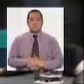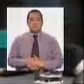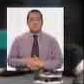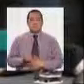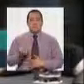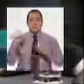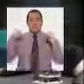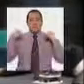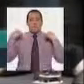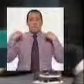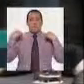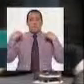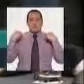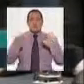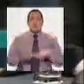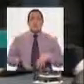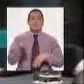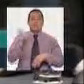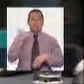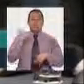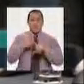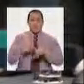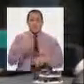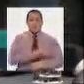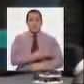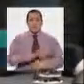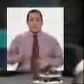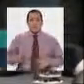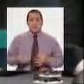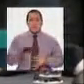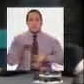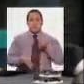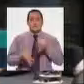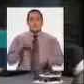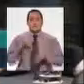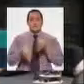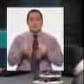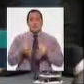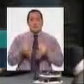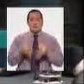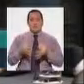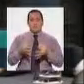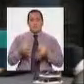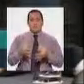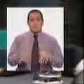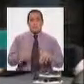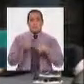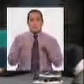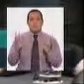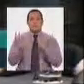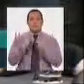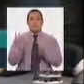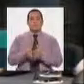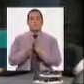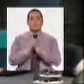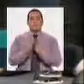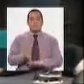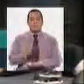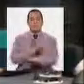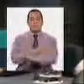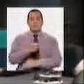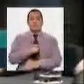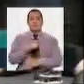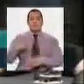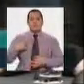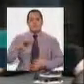en el despacho del entonces presidente del Poder Judicial, una reunión solicitada por el entonces ministro